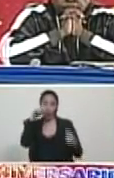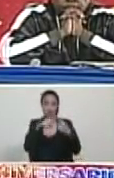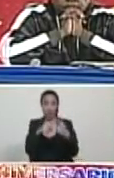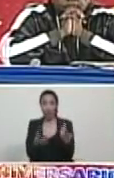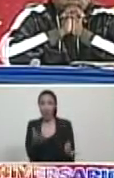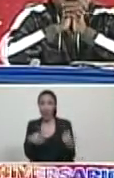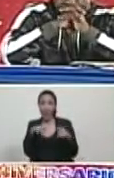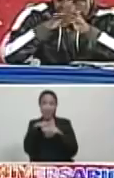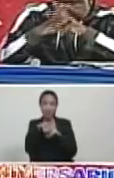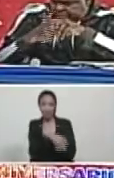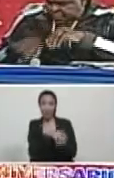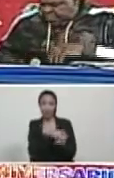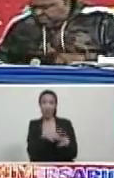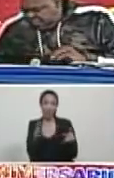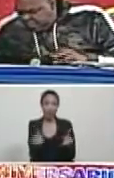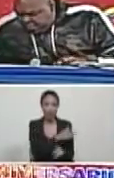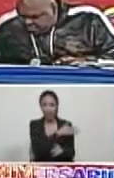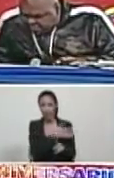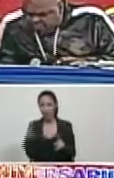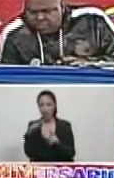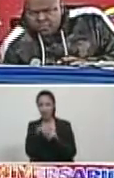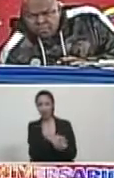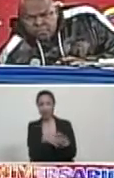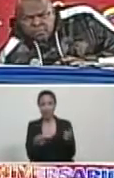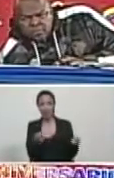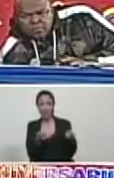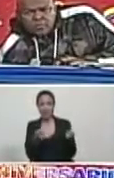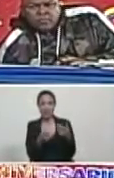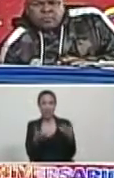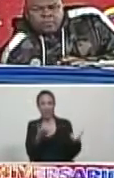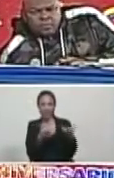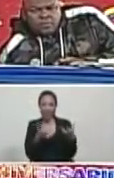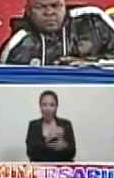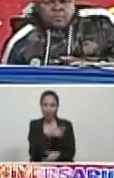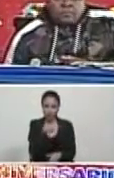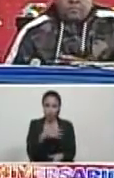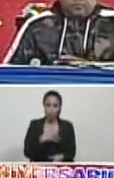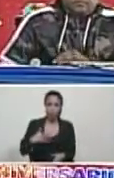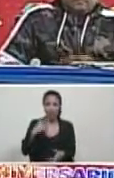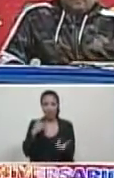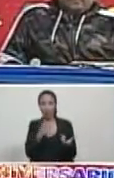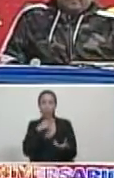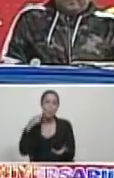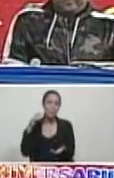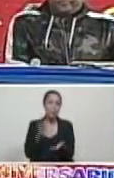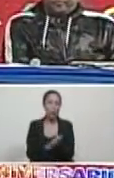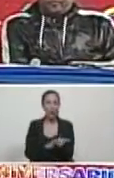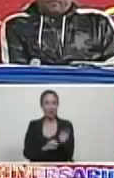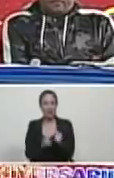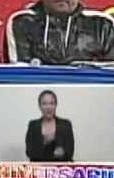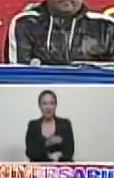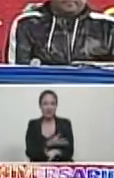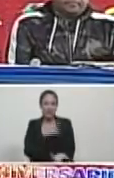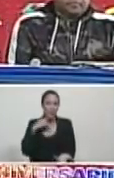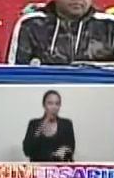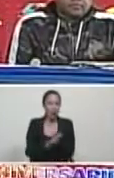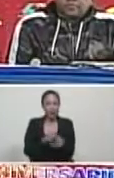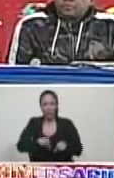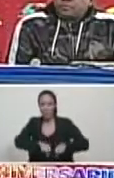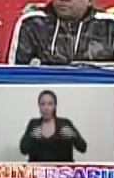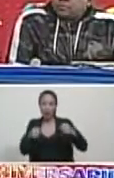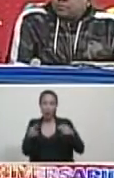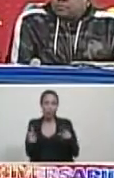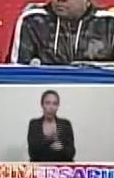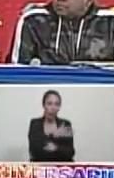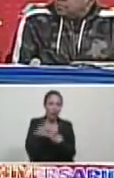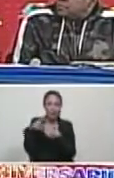generalizada. Todos contra todos, venezolanos contra venezolanos, muerte, sangre, caos, violencia, y